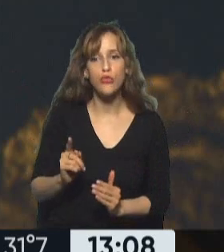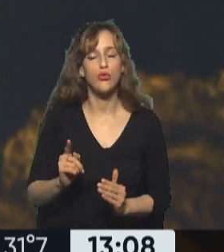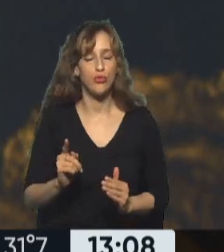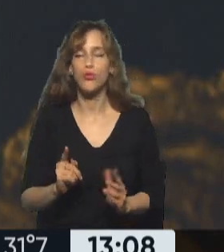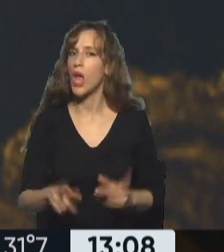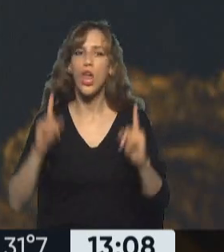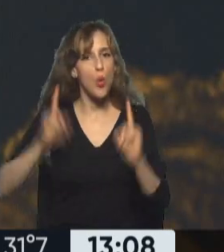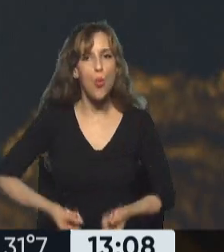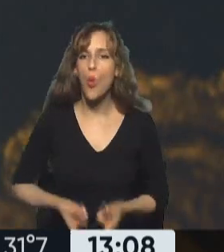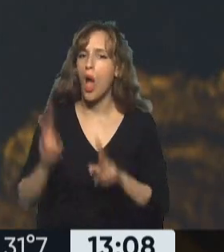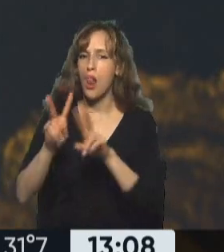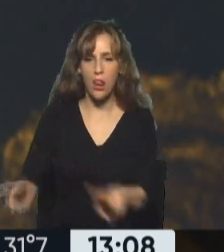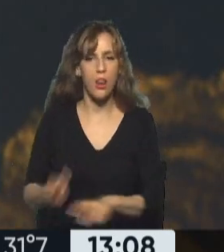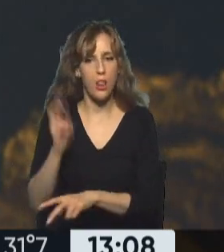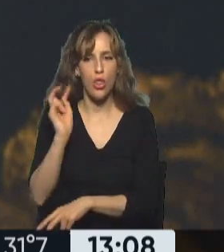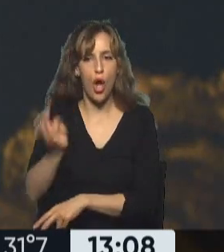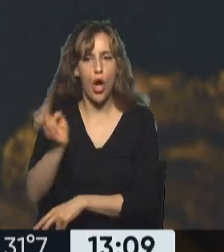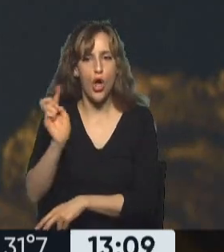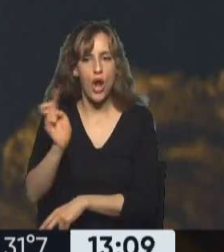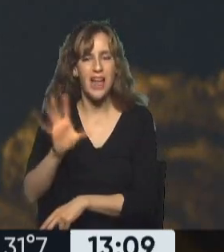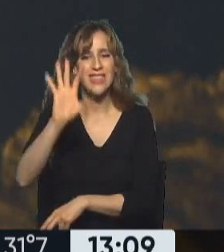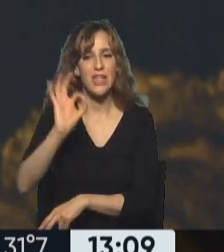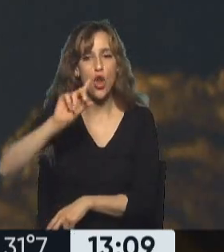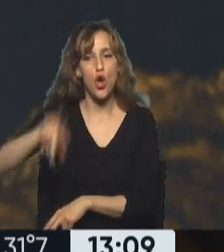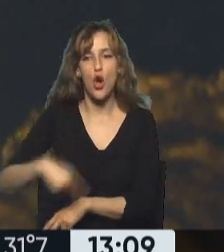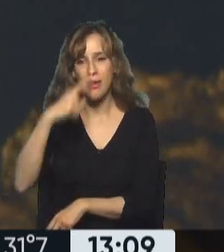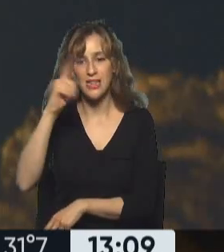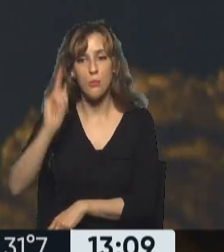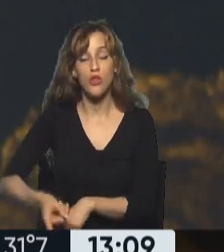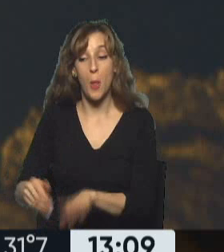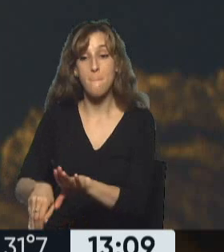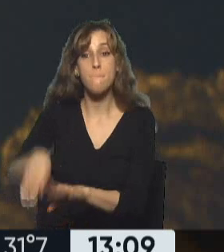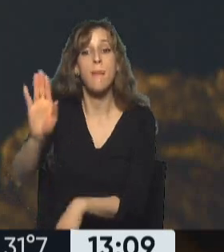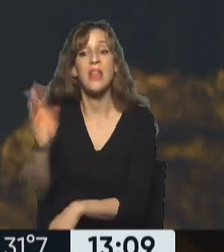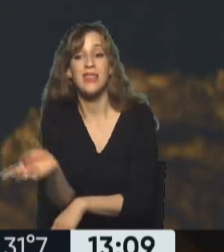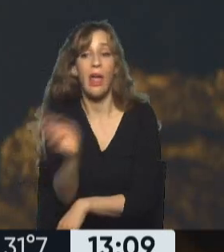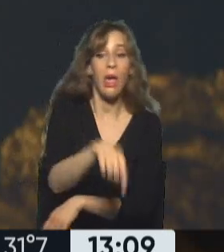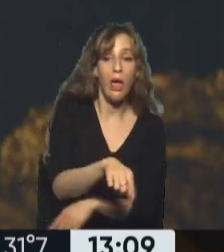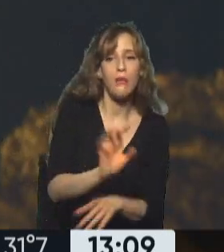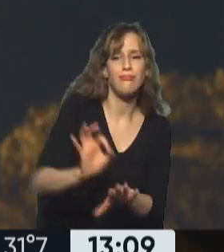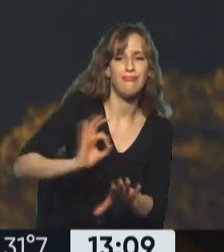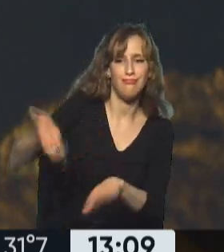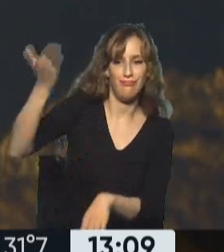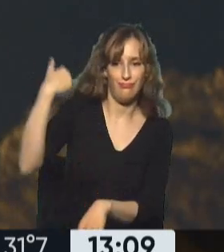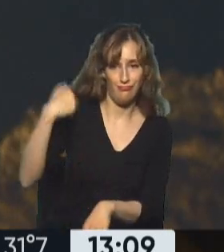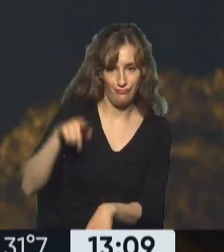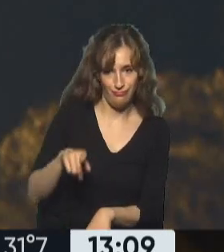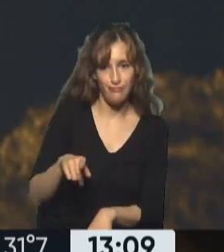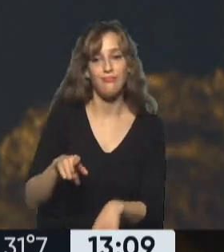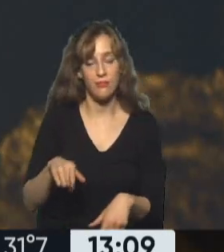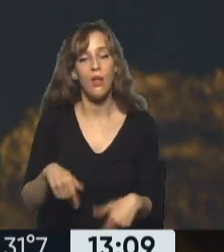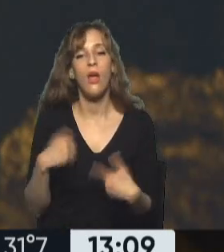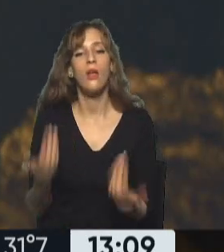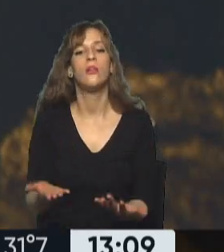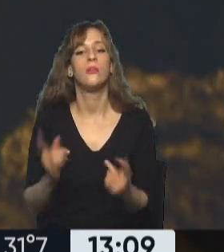consigue igual más dólares. Consigue más dólares, un 0,7% más, unos 2.260 millones de dólares en lo que va del año. Digo, para